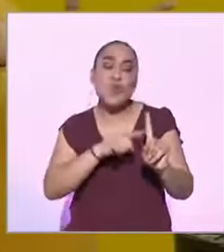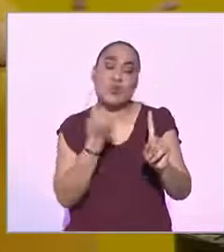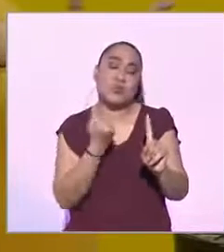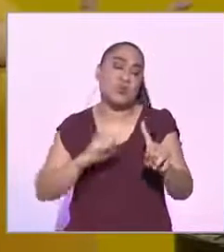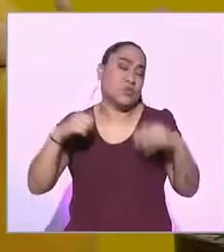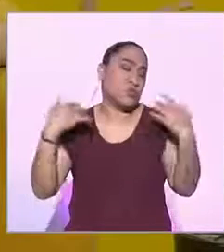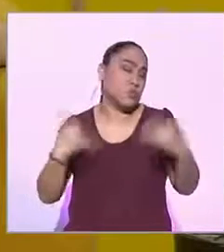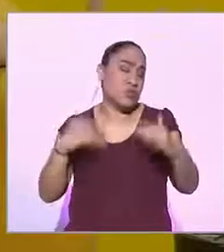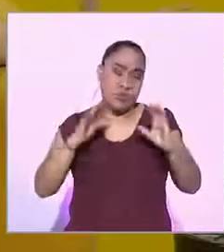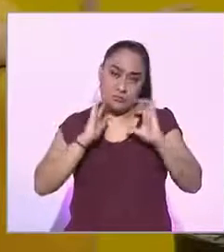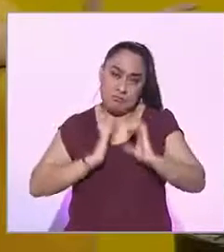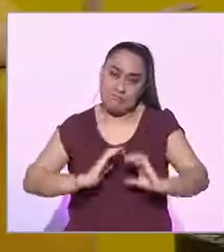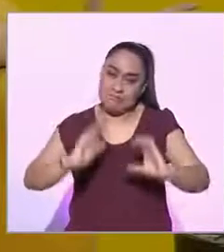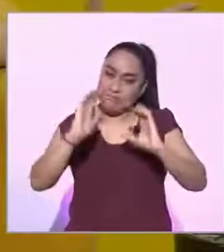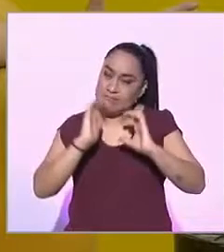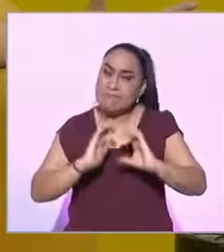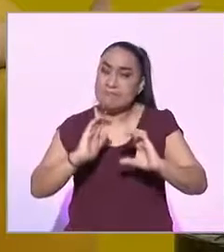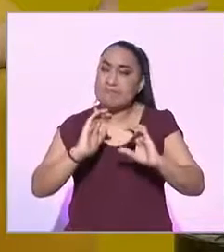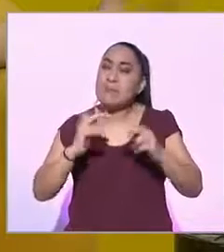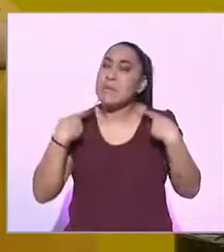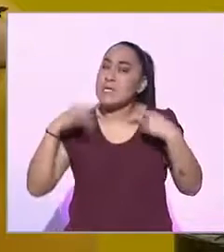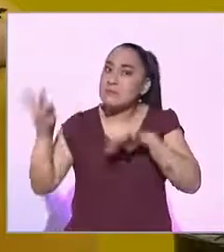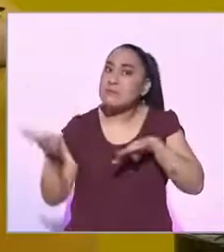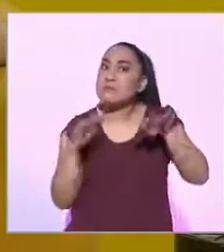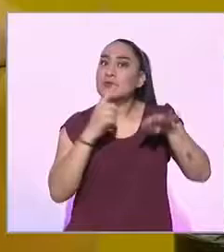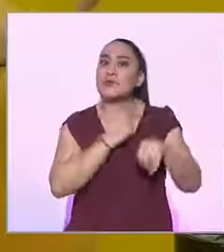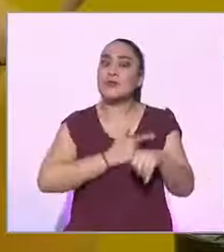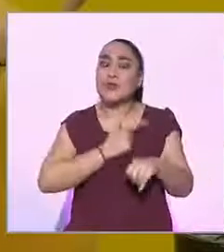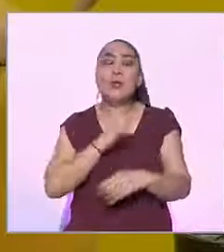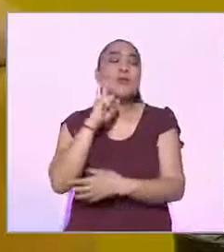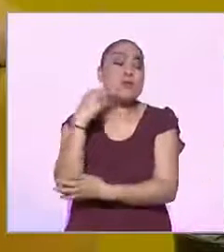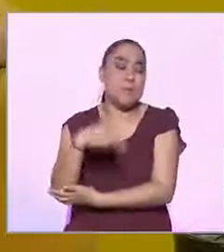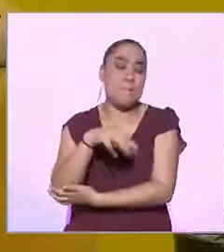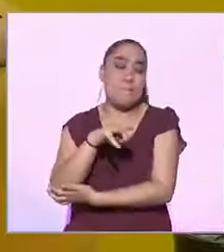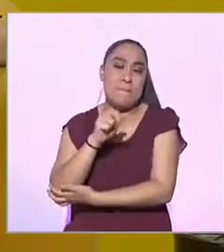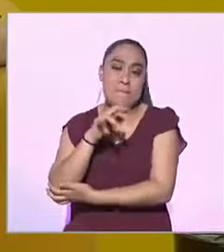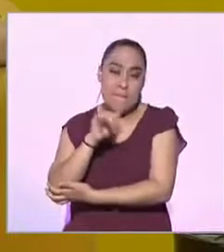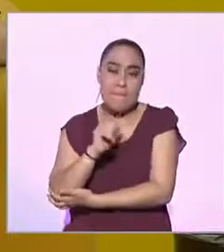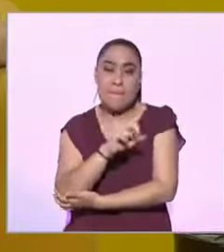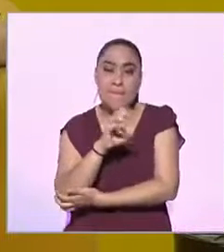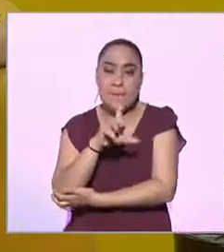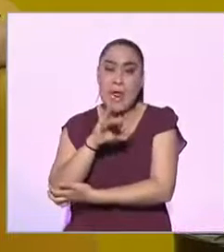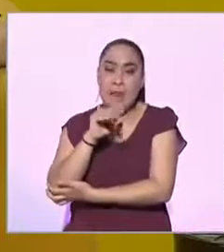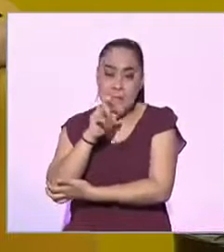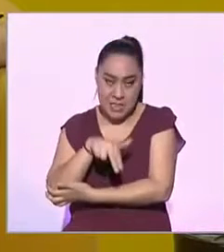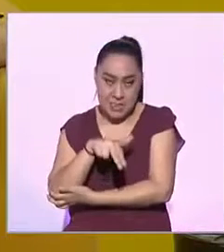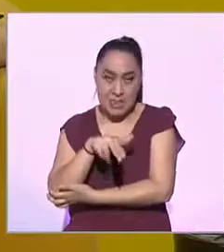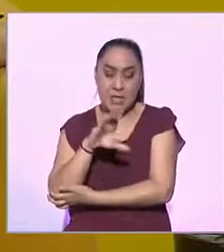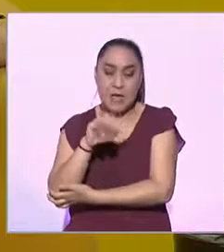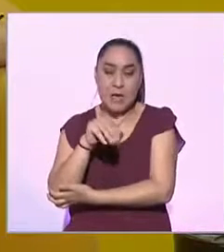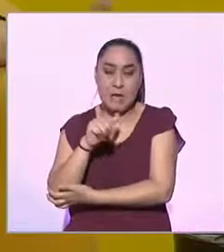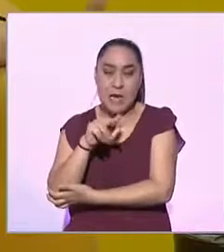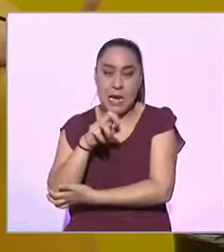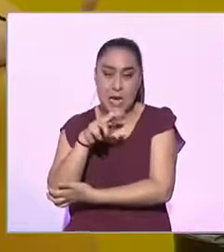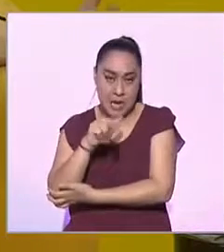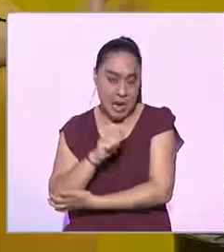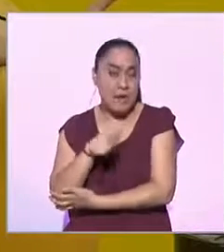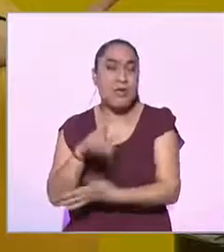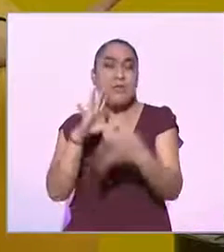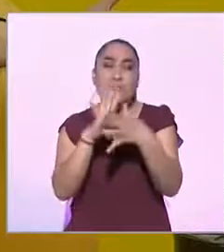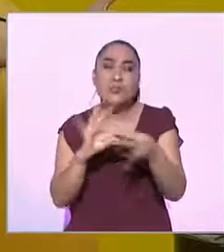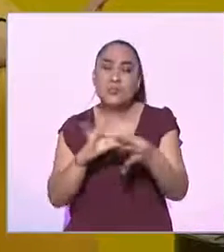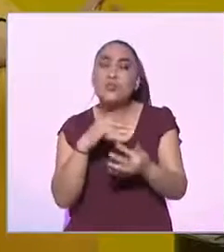de cautivar a todo tipo de público, María del Carmen, Mari, Carmen Camarena, quien nos habla sobre